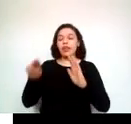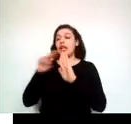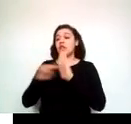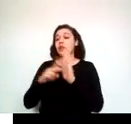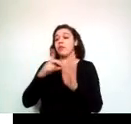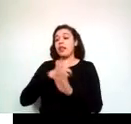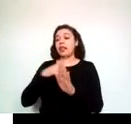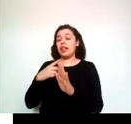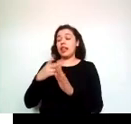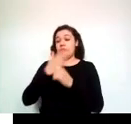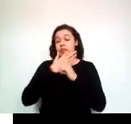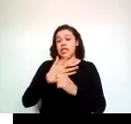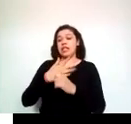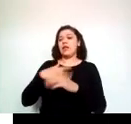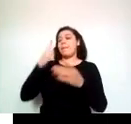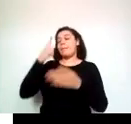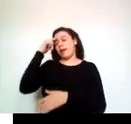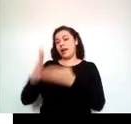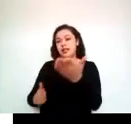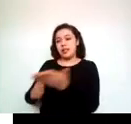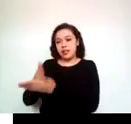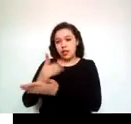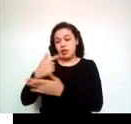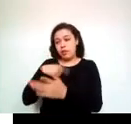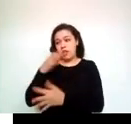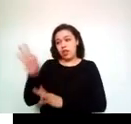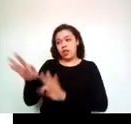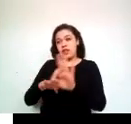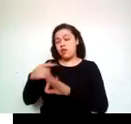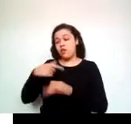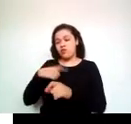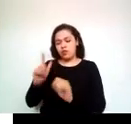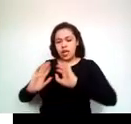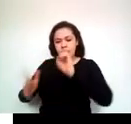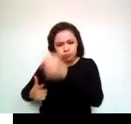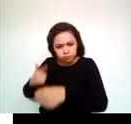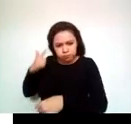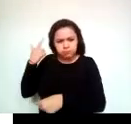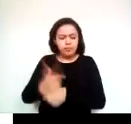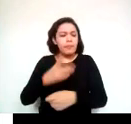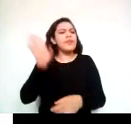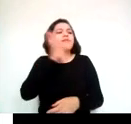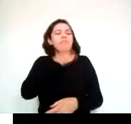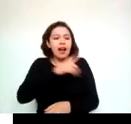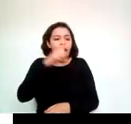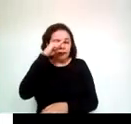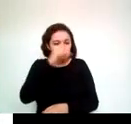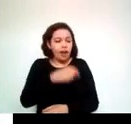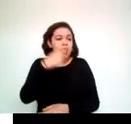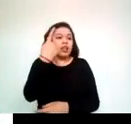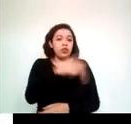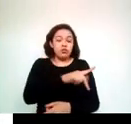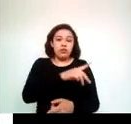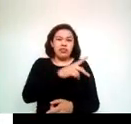trabajo, un plan de intervención, en donde yo ya habiendo detectado lo que no está bien dentro de mi institución, lo que está afectando a mis